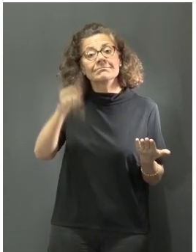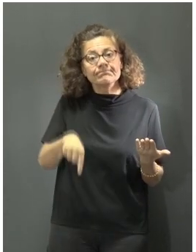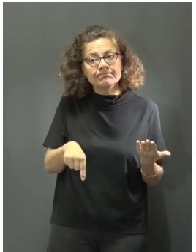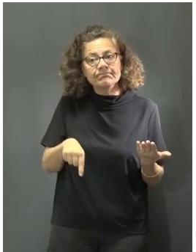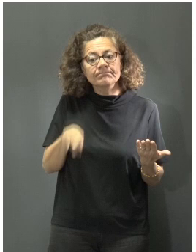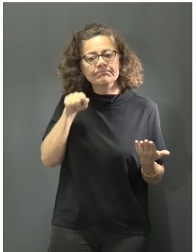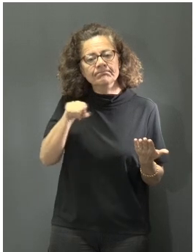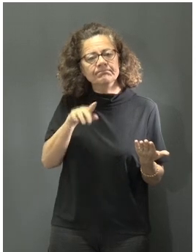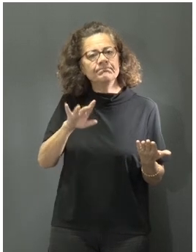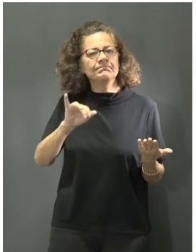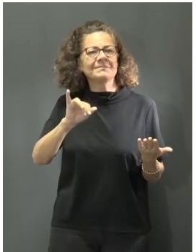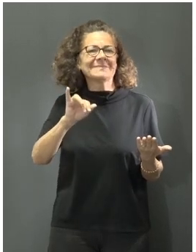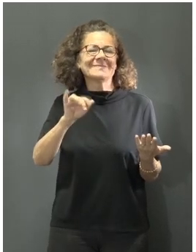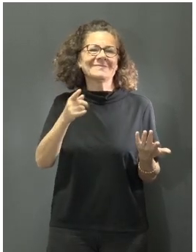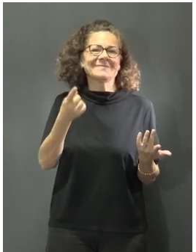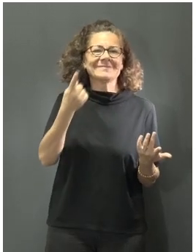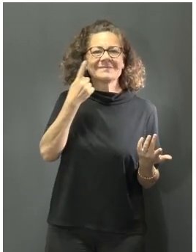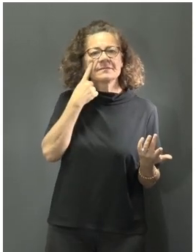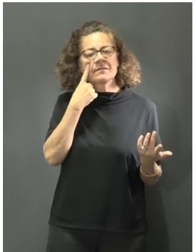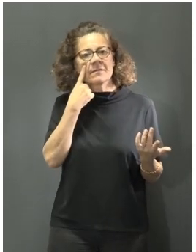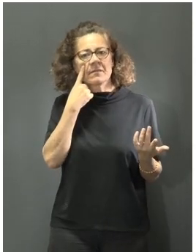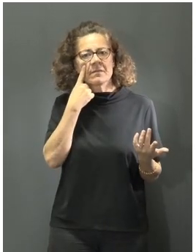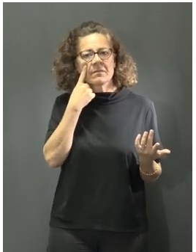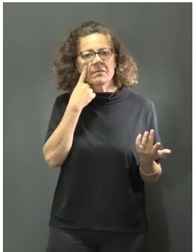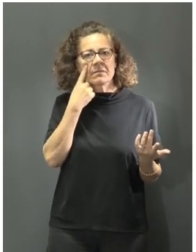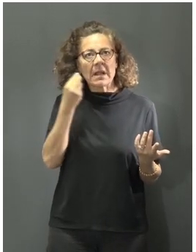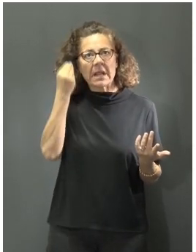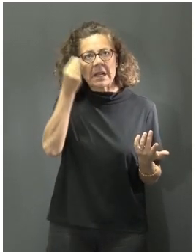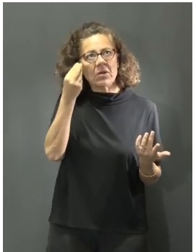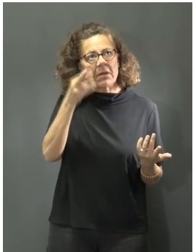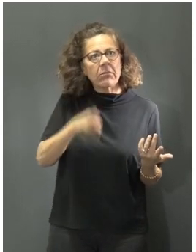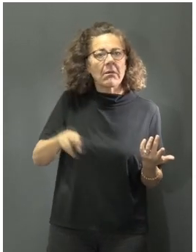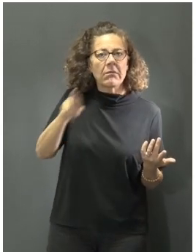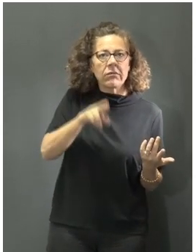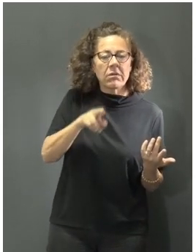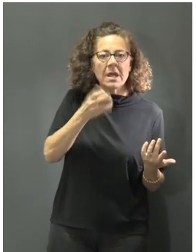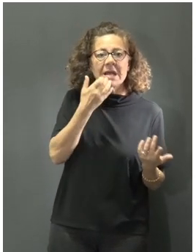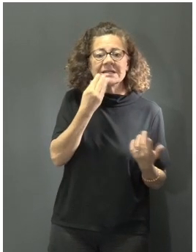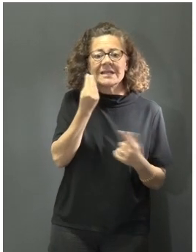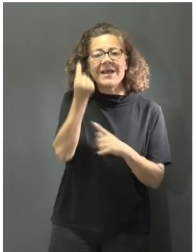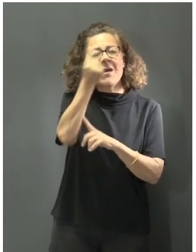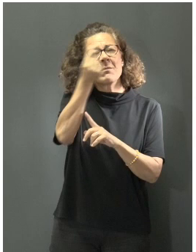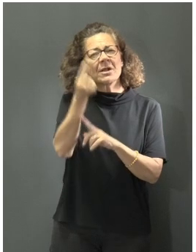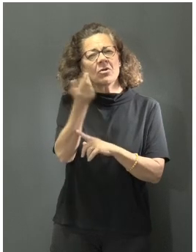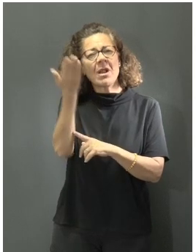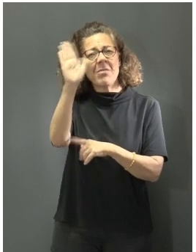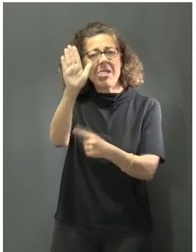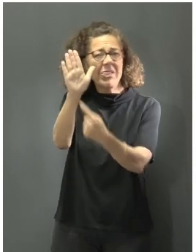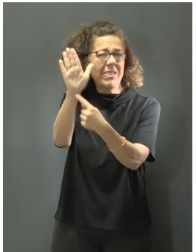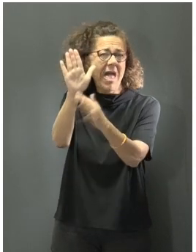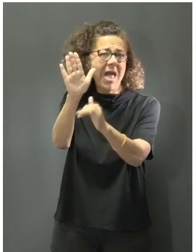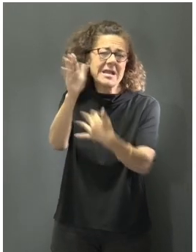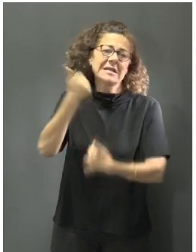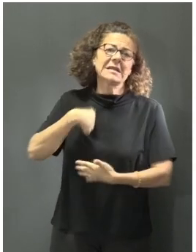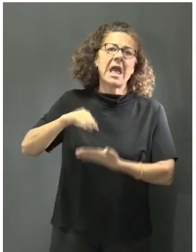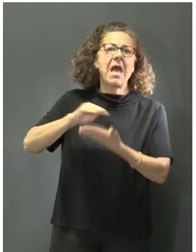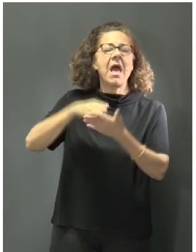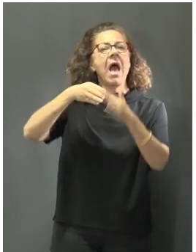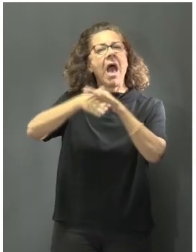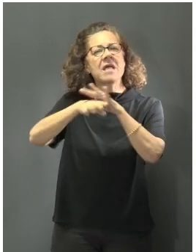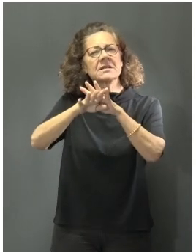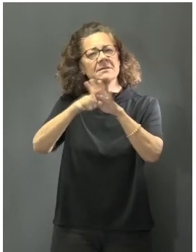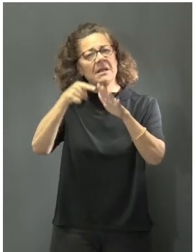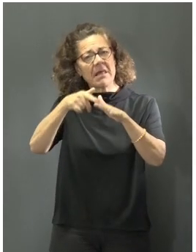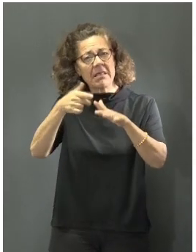esta identificación, que creo que volvemos un poco a lo mismo, ¿no? Pones un pictograma y has solucionado la accesibilidad del